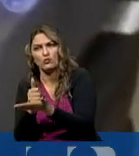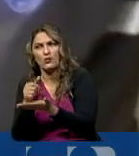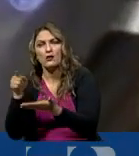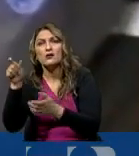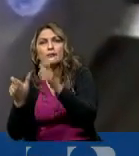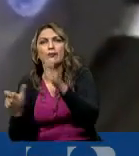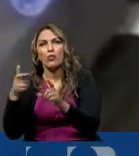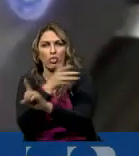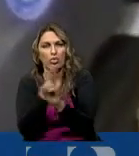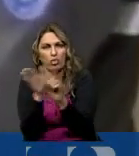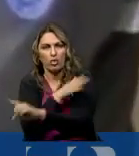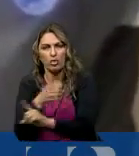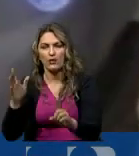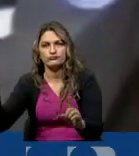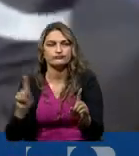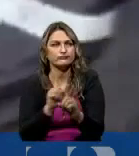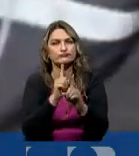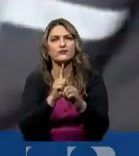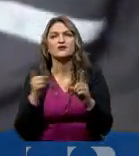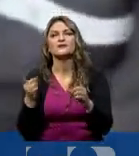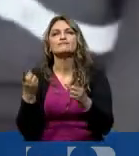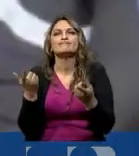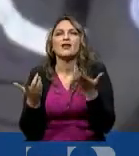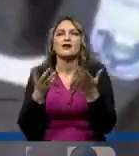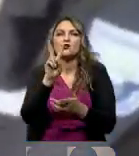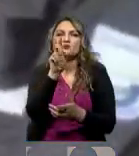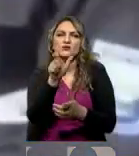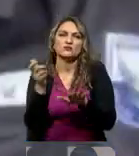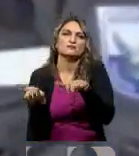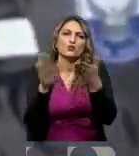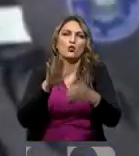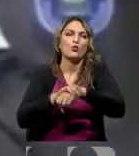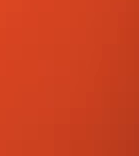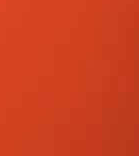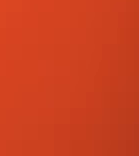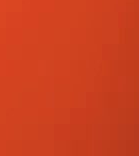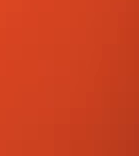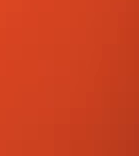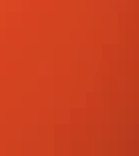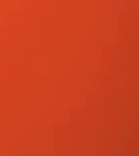a órdenes de las autoridades competentes en quitó natal y jiménez 24 horas